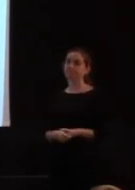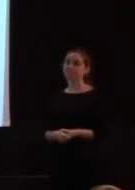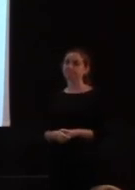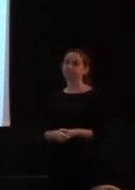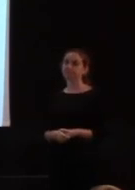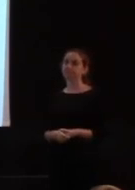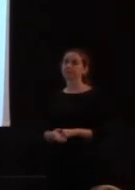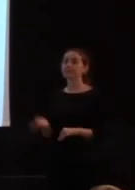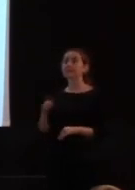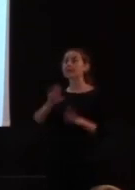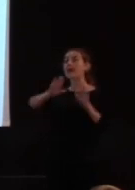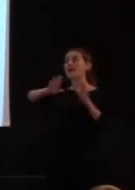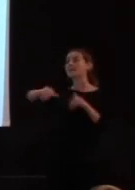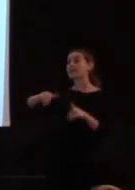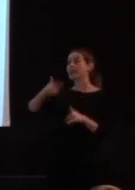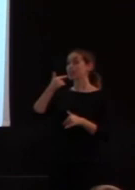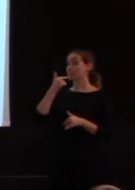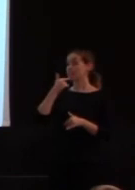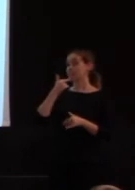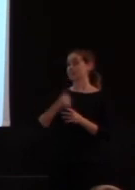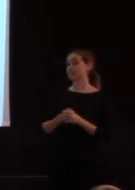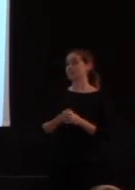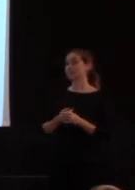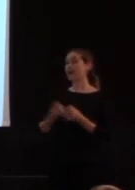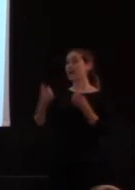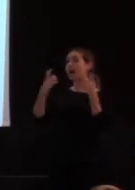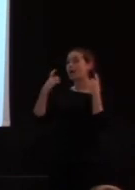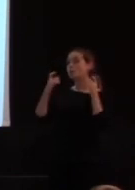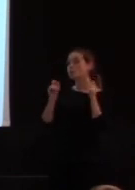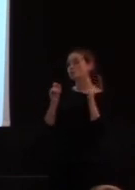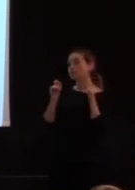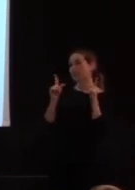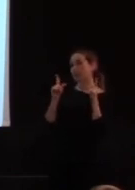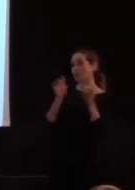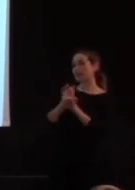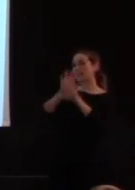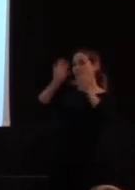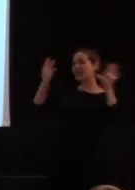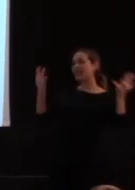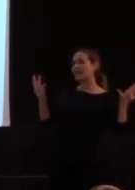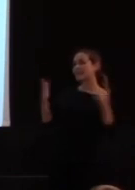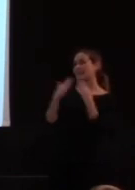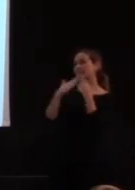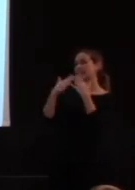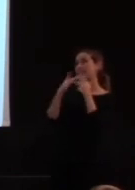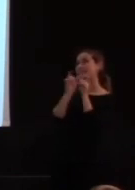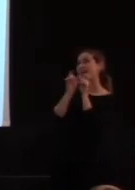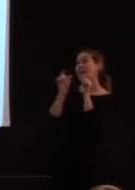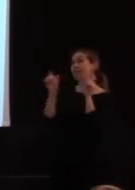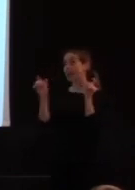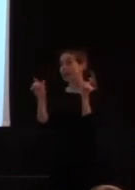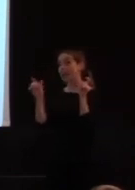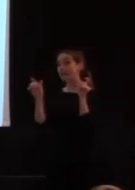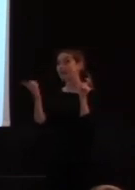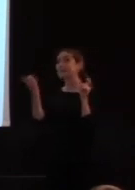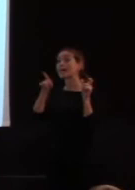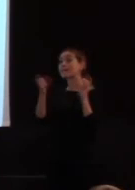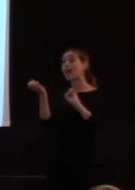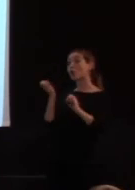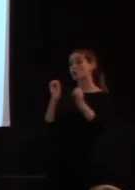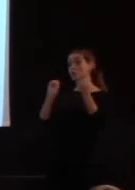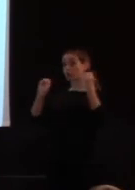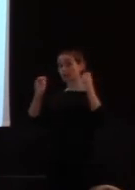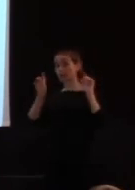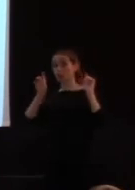finalmente, buscar unas palabras que el alumno percibe con claridad, a través de las palabras y actitudes del docente, el grado